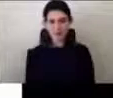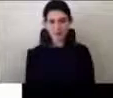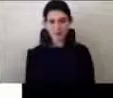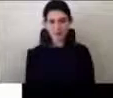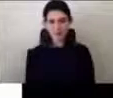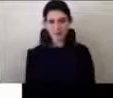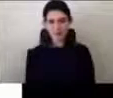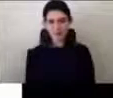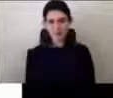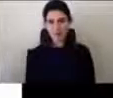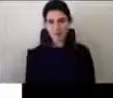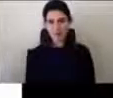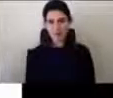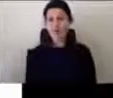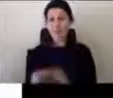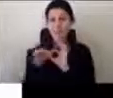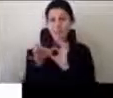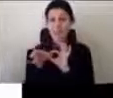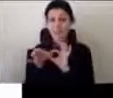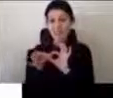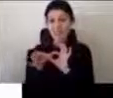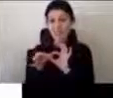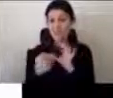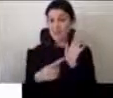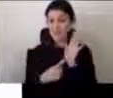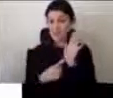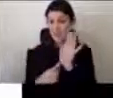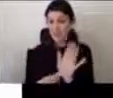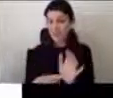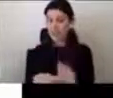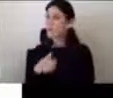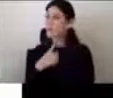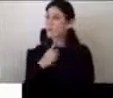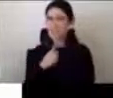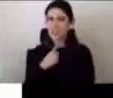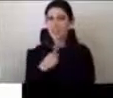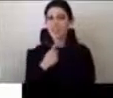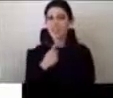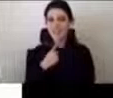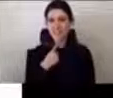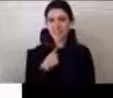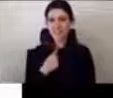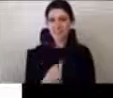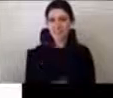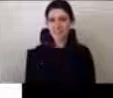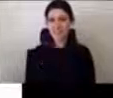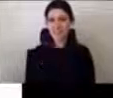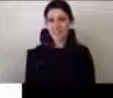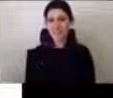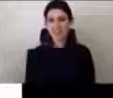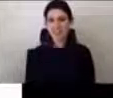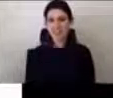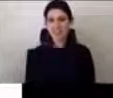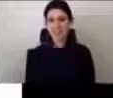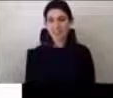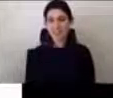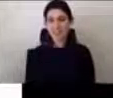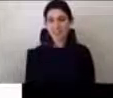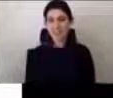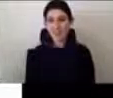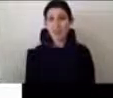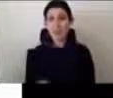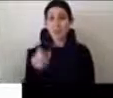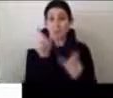Muchas gracias, Gabriela, por tu presentación. Estaba súper interesante. Les voy a dar un mensaje a las personas que nos están